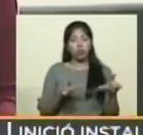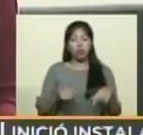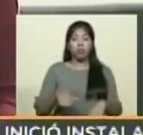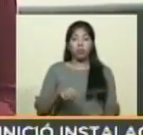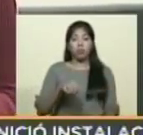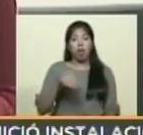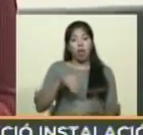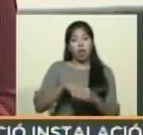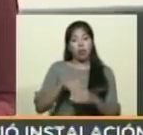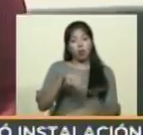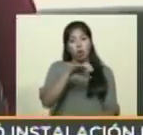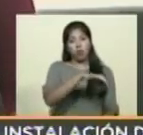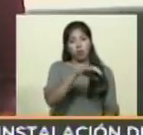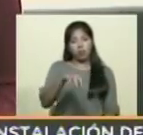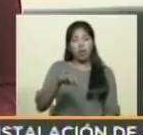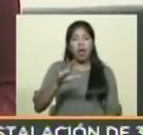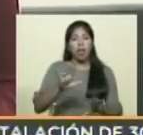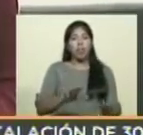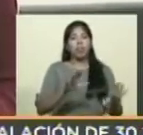se encuentra listo. Los